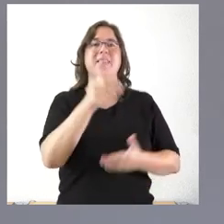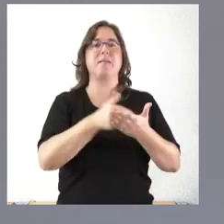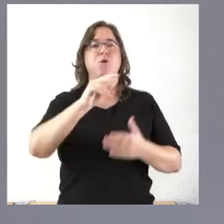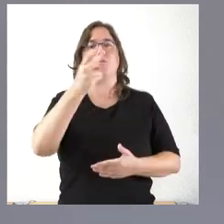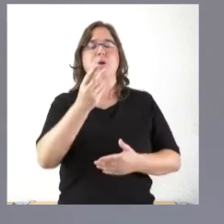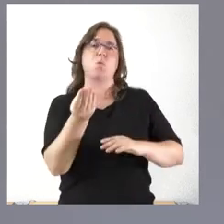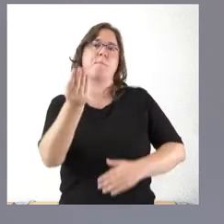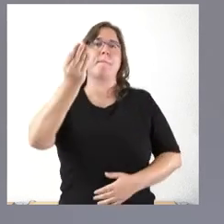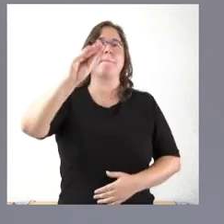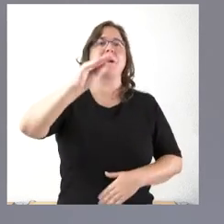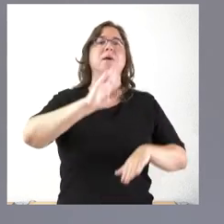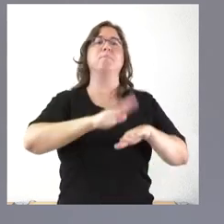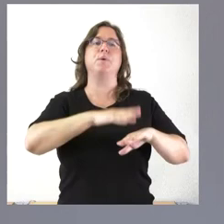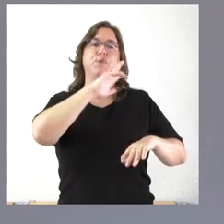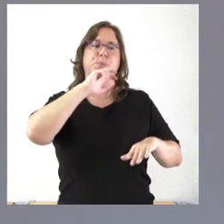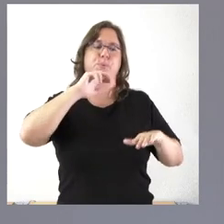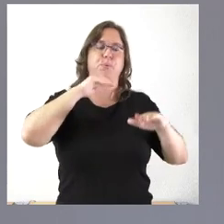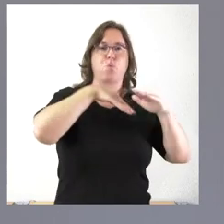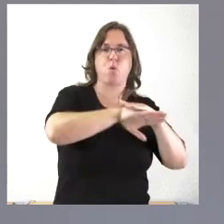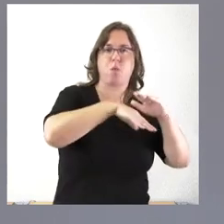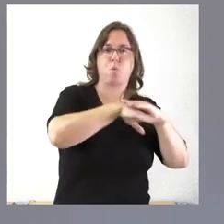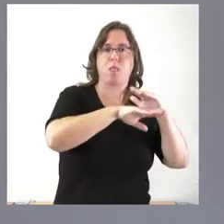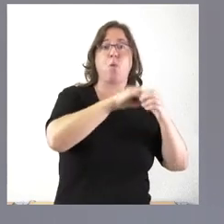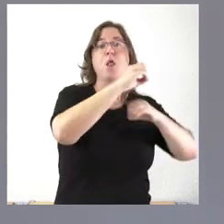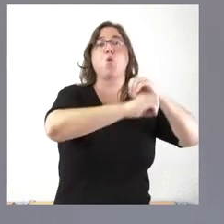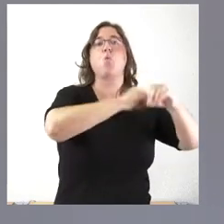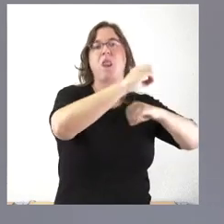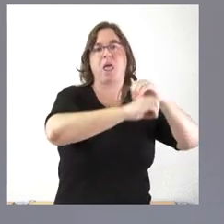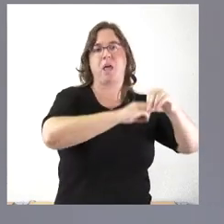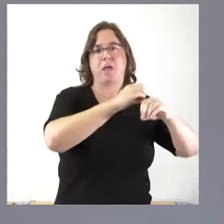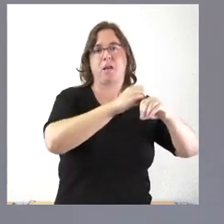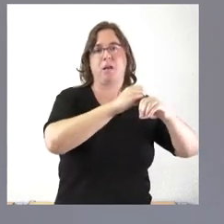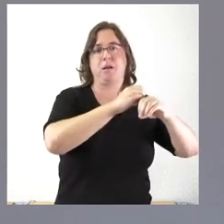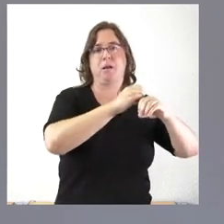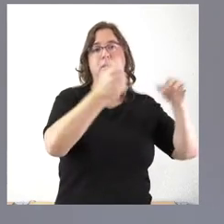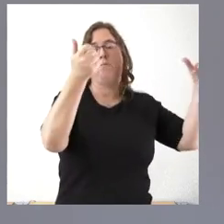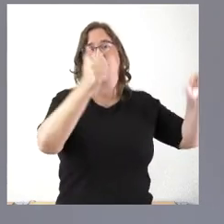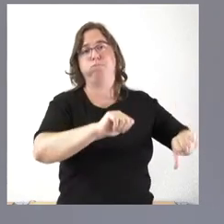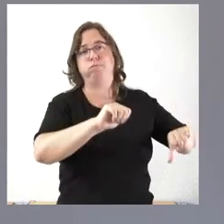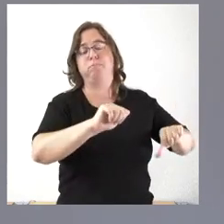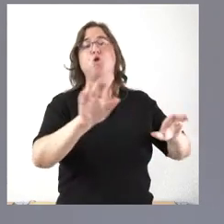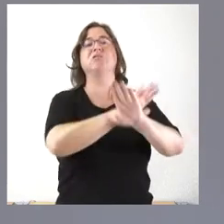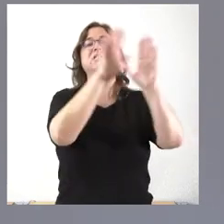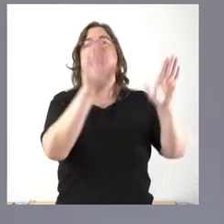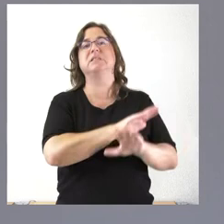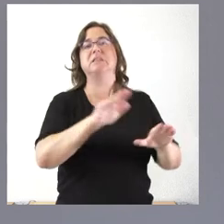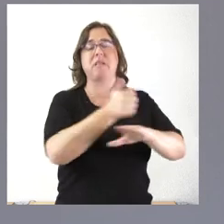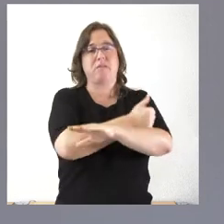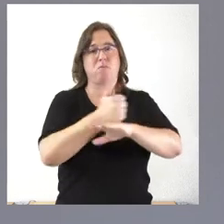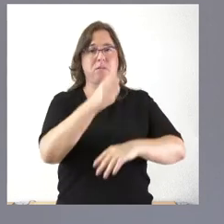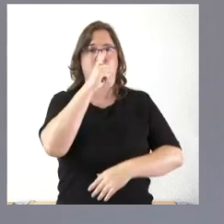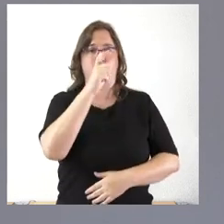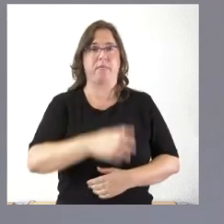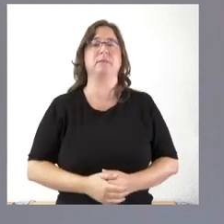por el almacenamiento de residuos nucleares que se echó abajo por sentencia del tribunal, ¿no? Y, por